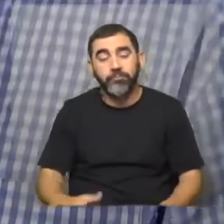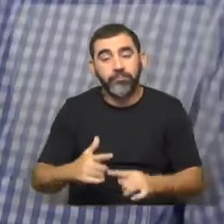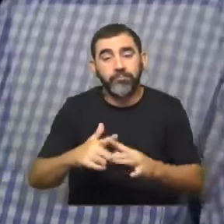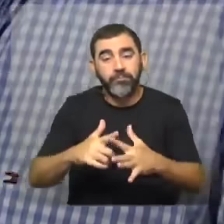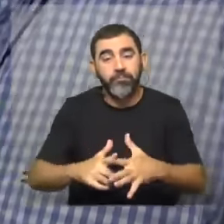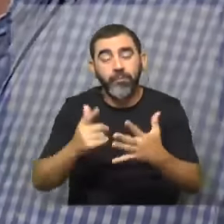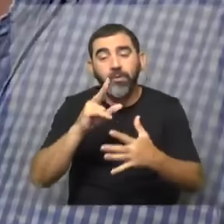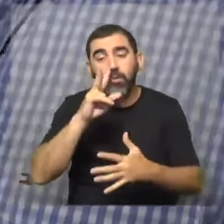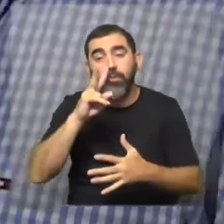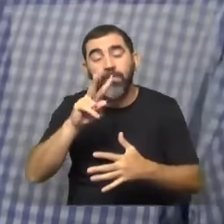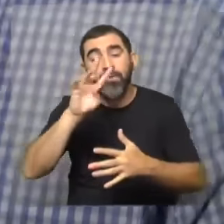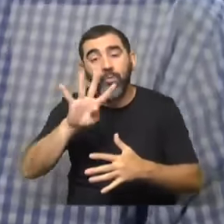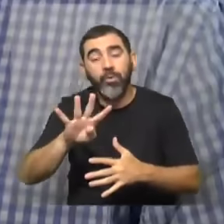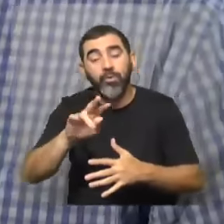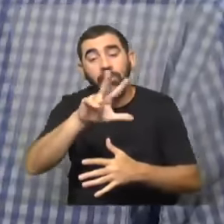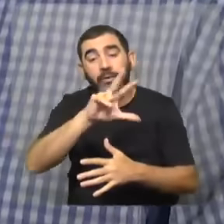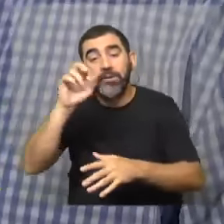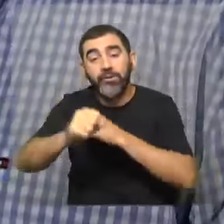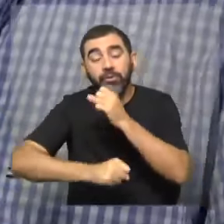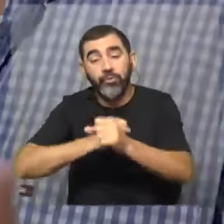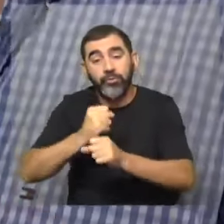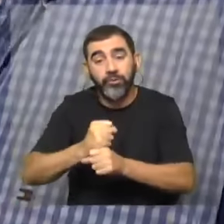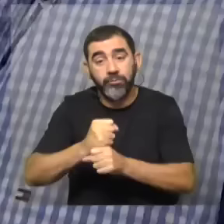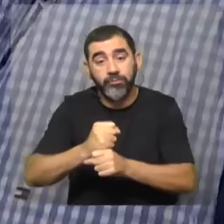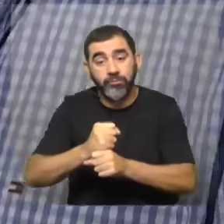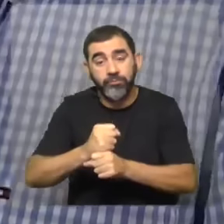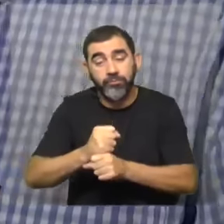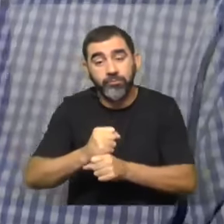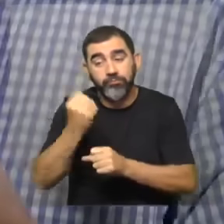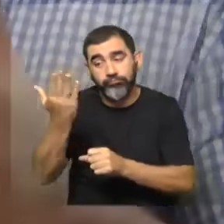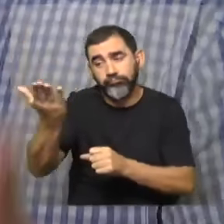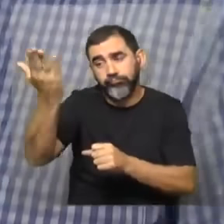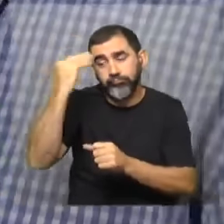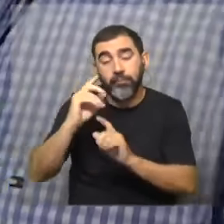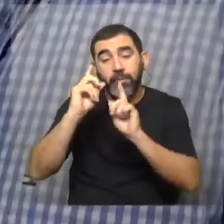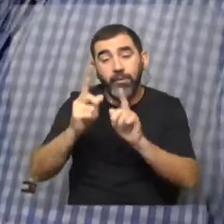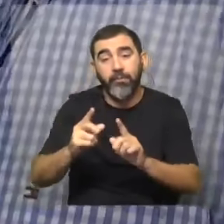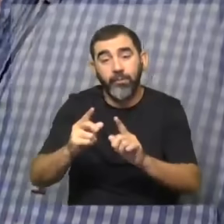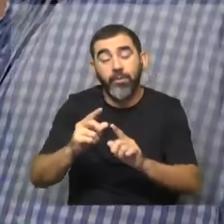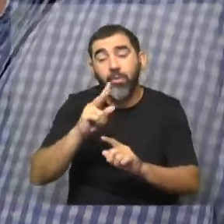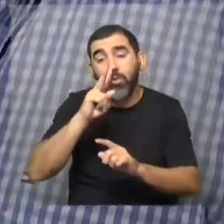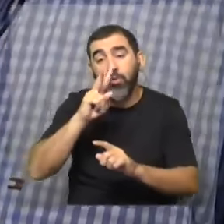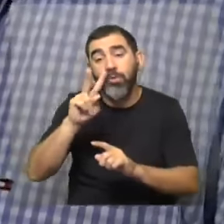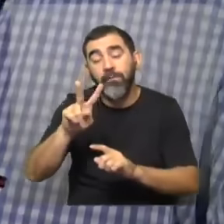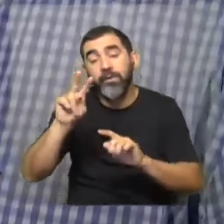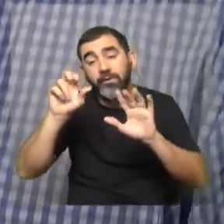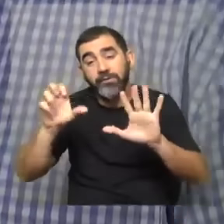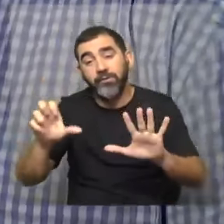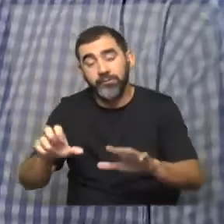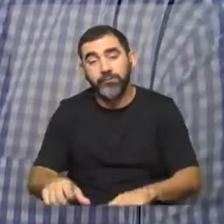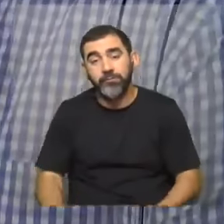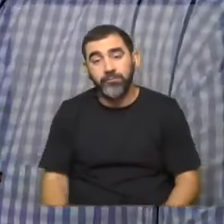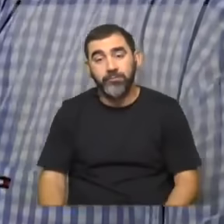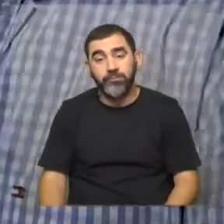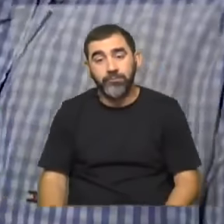este 2024 los 300 años cuando de acuerdo a estos antecedentes debieran ser en el 2026 a